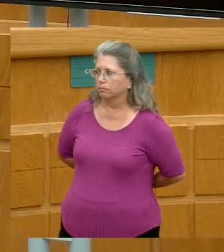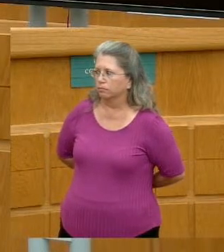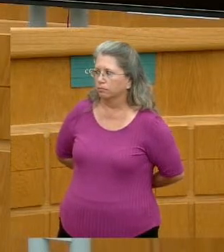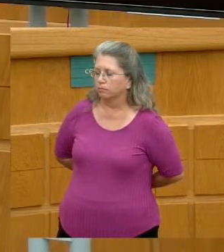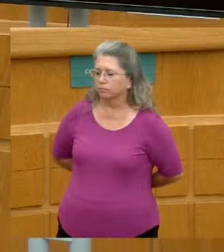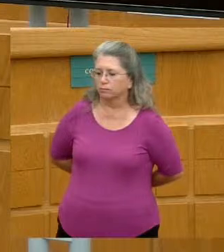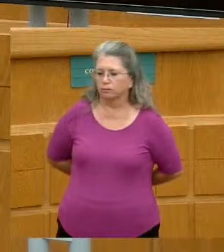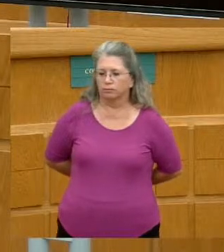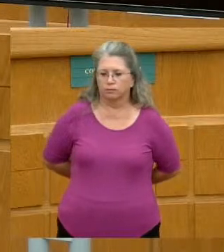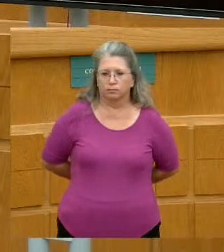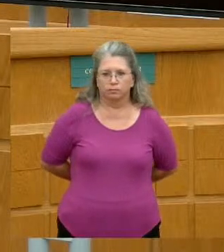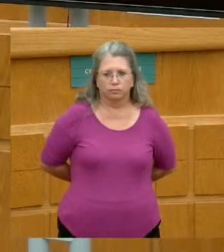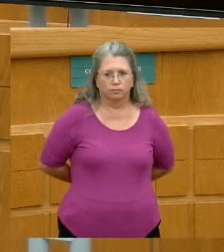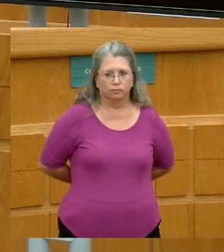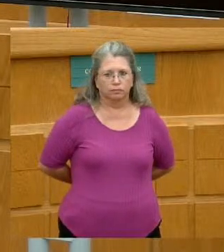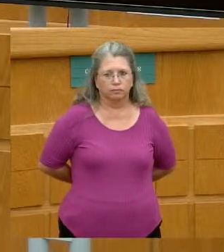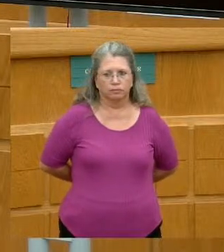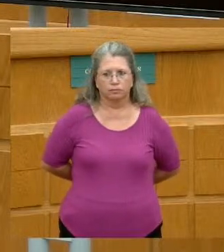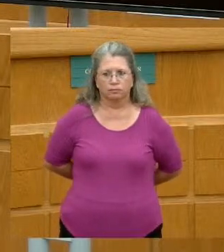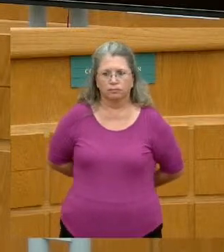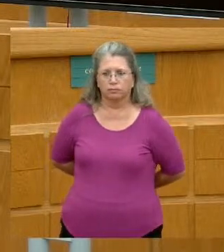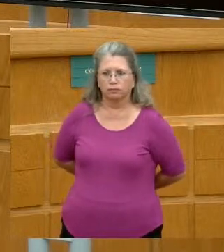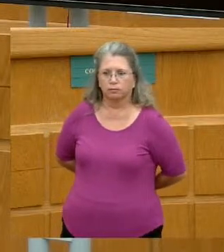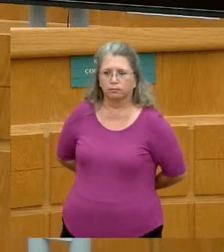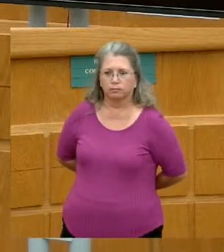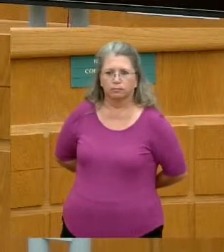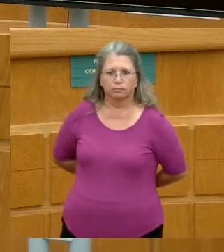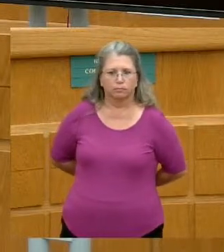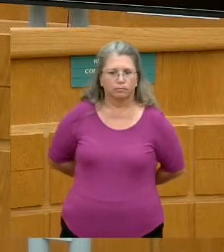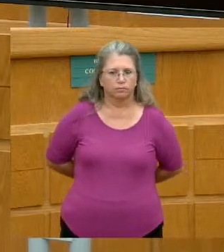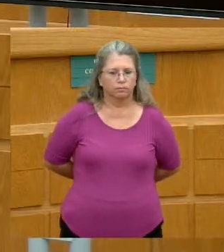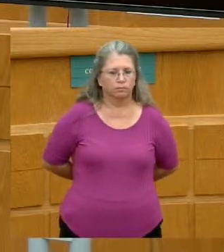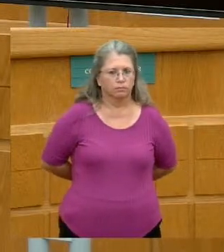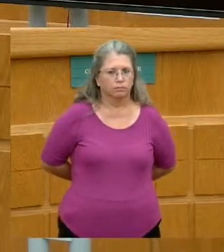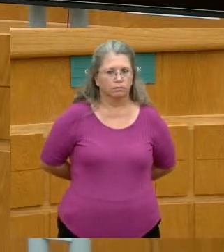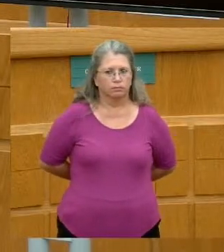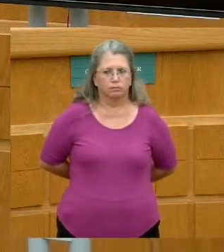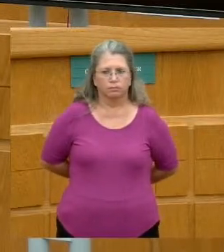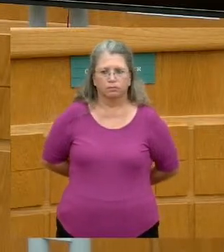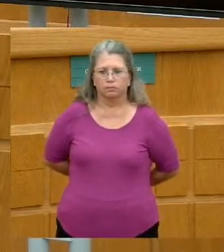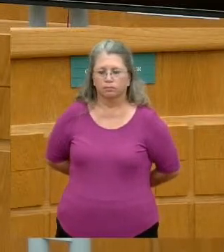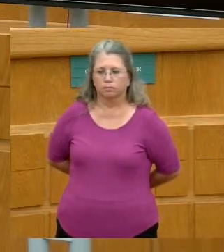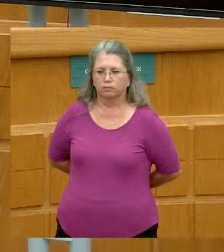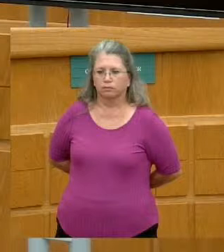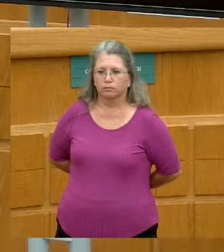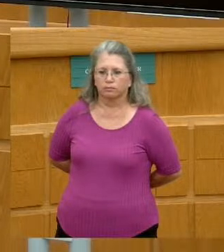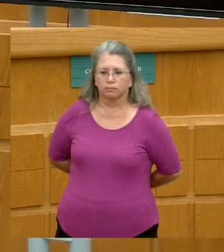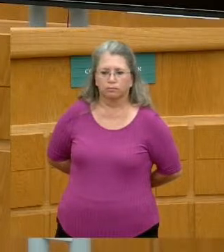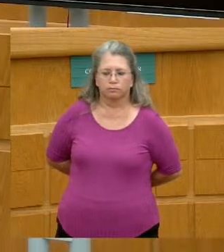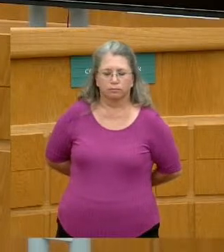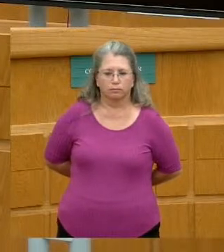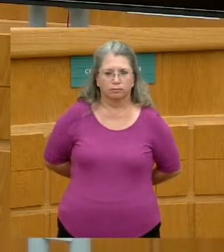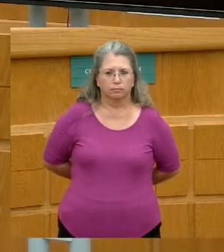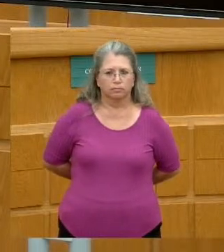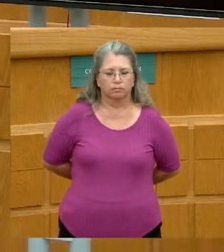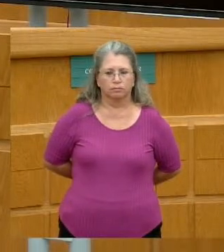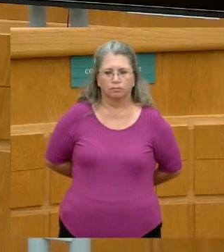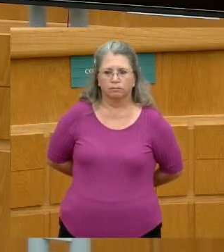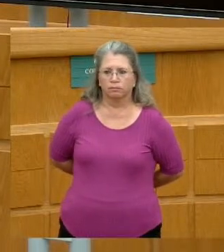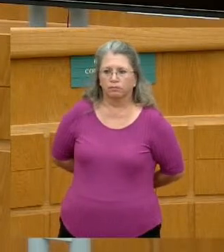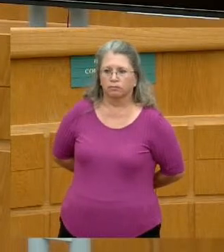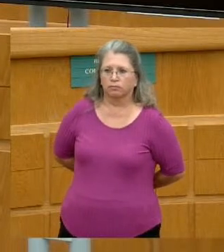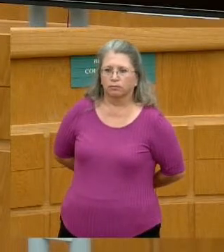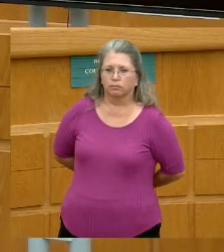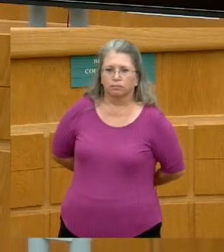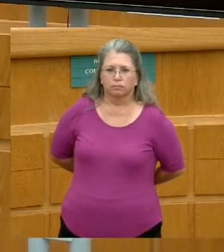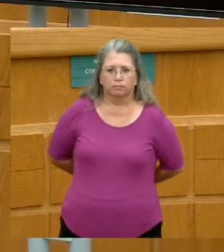aminora el contagio del virus hasta en un 55%. Se estima que una persona de cada 25 a 50 cuenta con el coronavirus en el